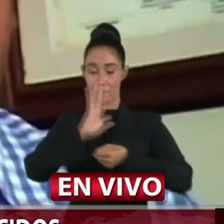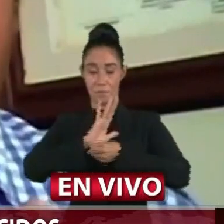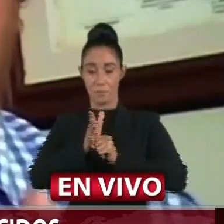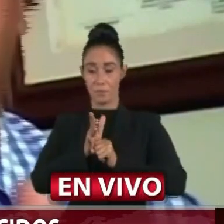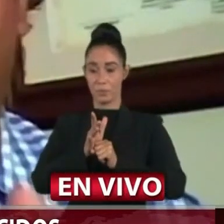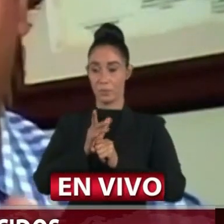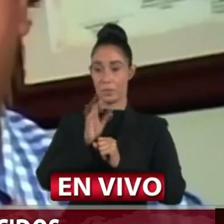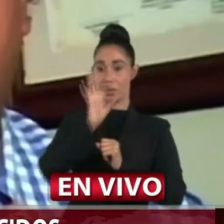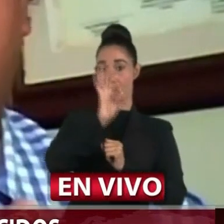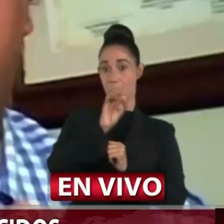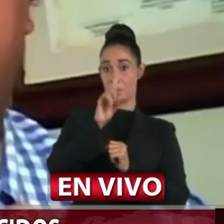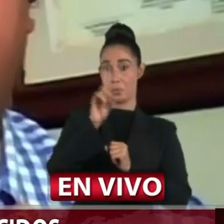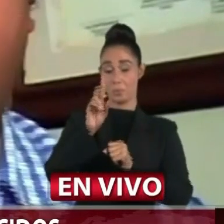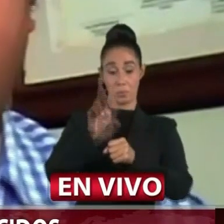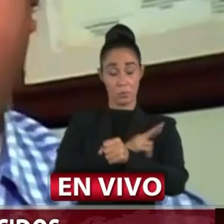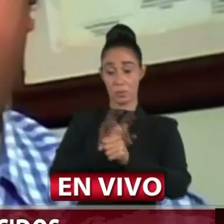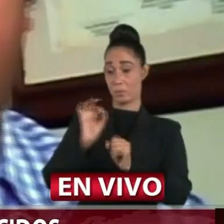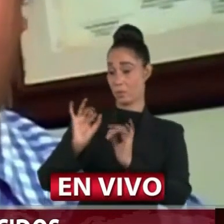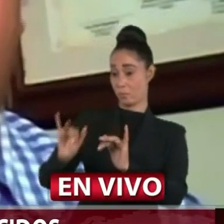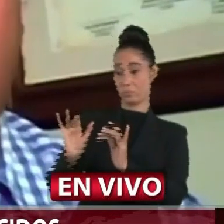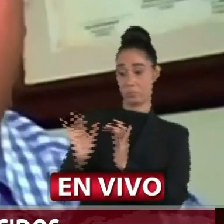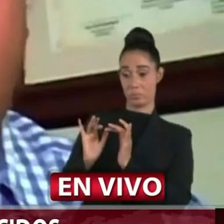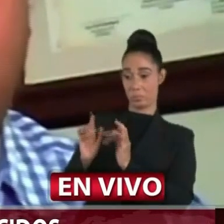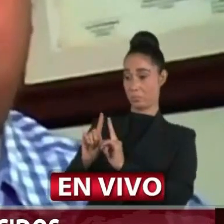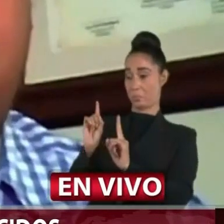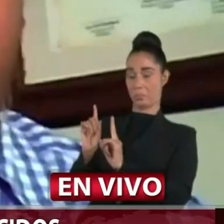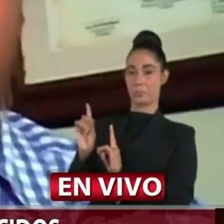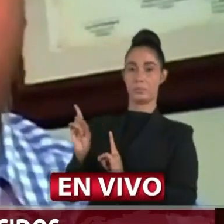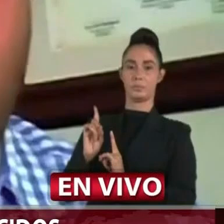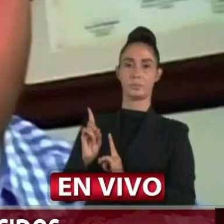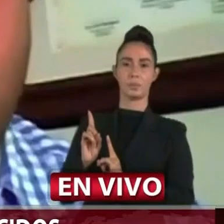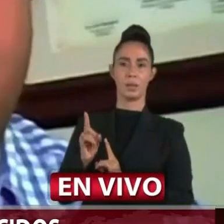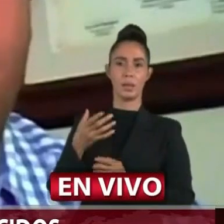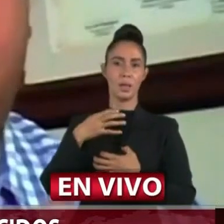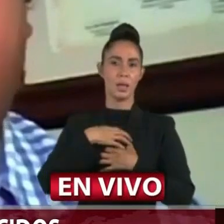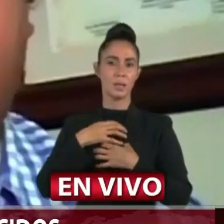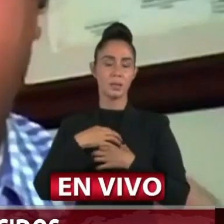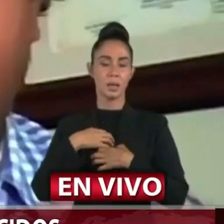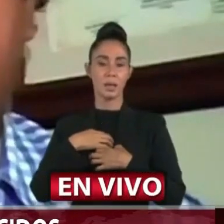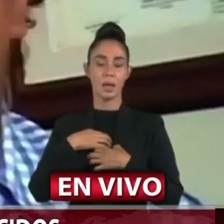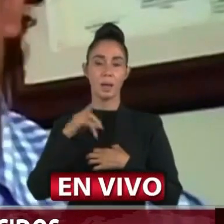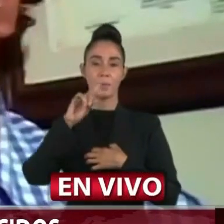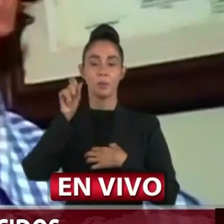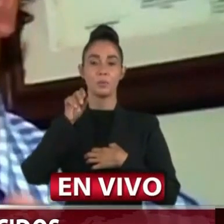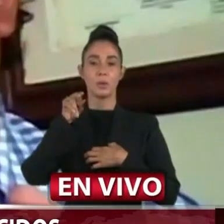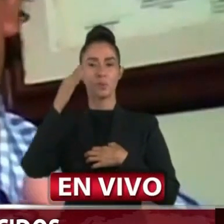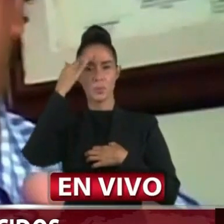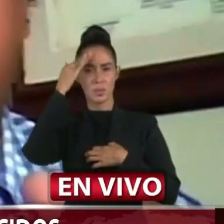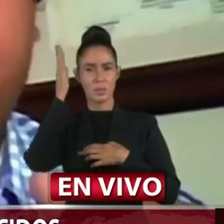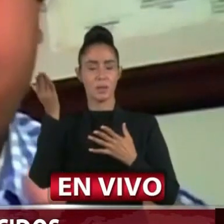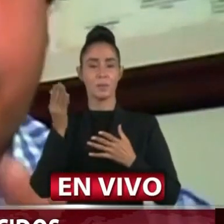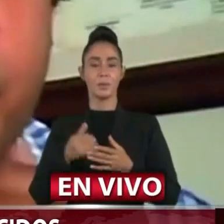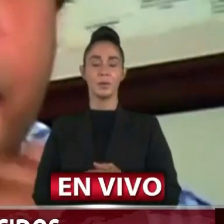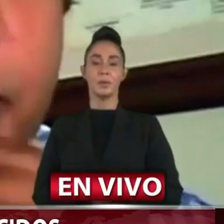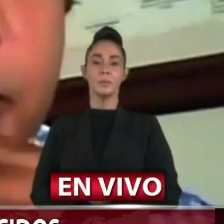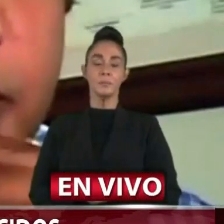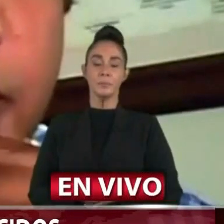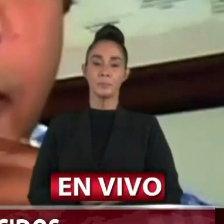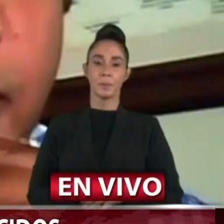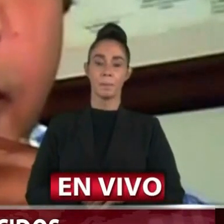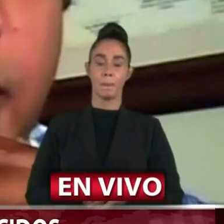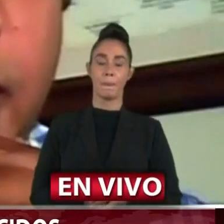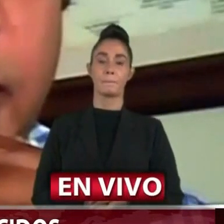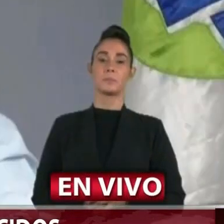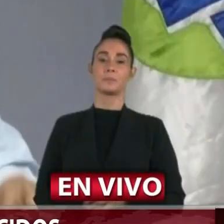presentar ciertos síntomas de COVID-19. Tenemos esa denuncia. Si el ministro conoce esa parte, quisiéramos saber su parecer.